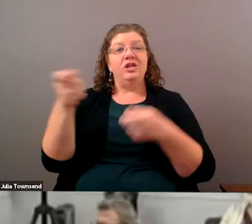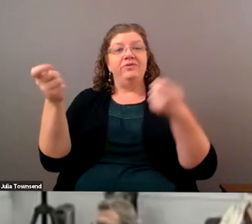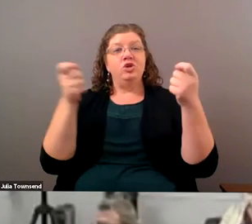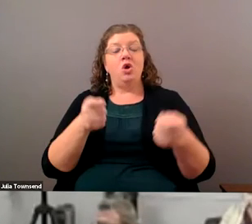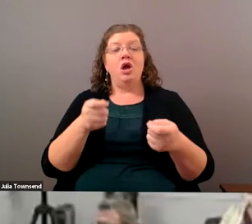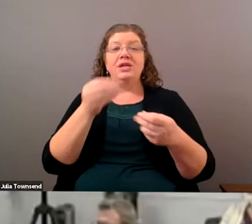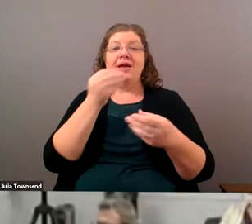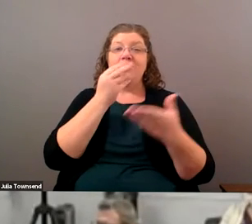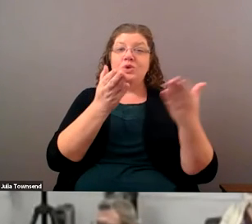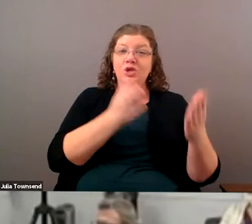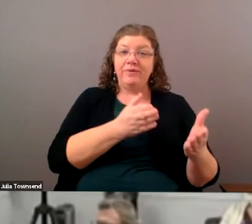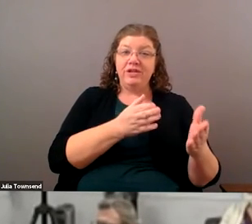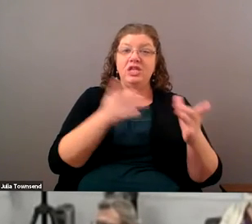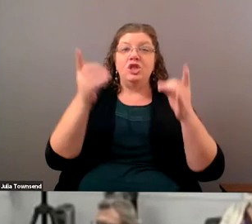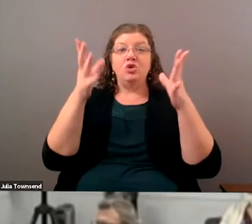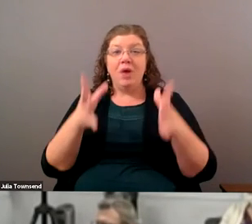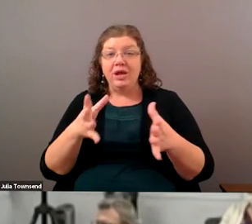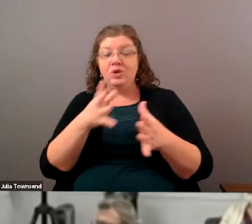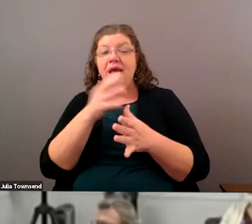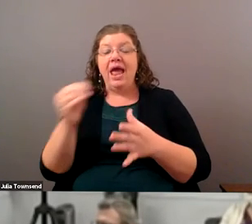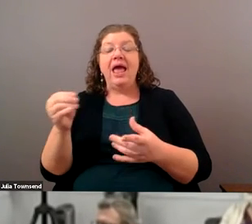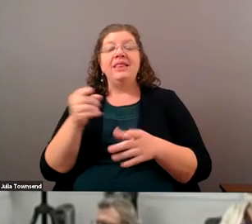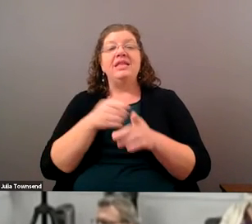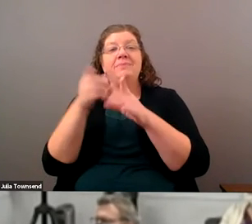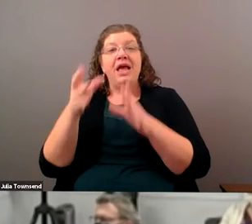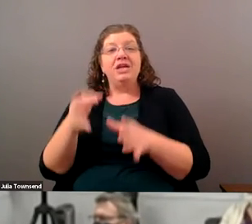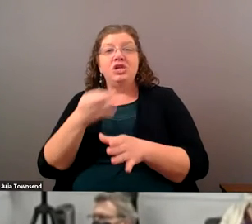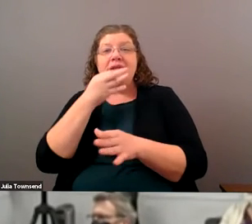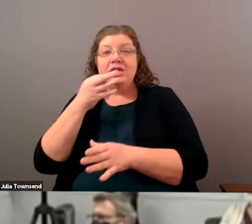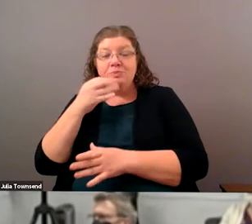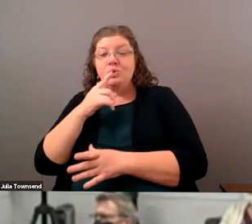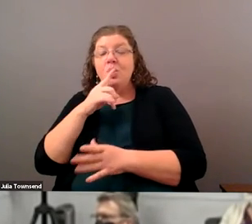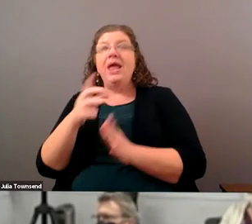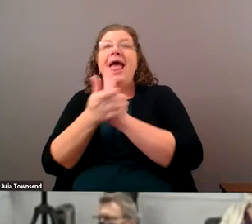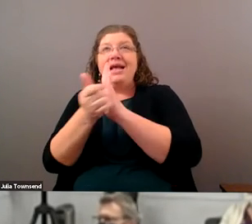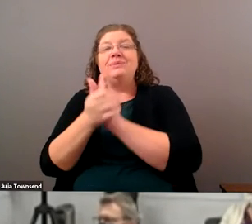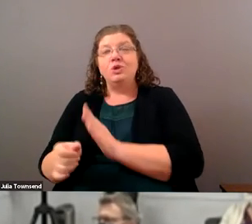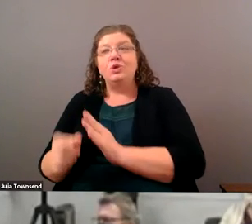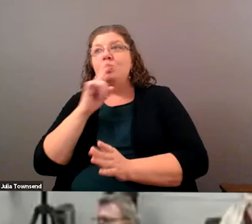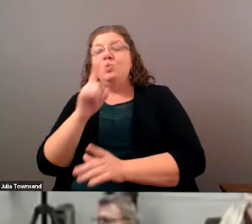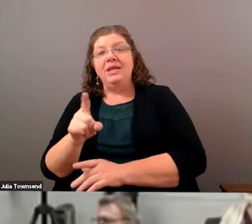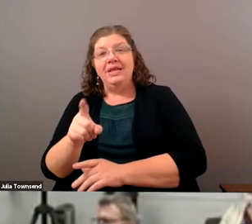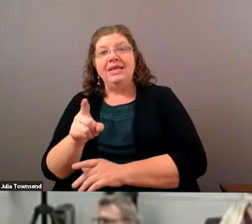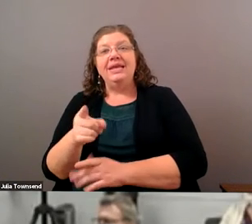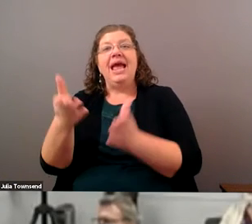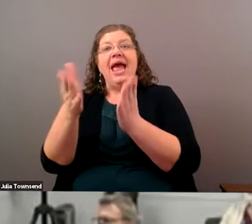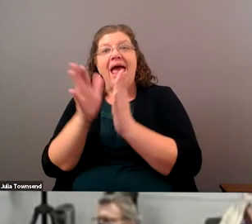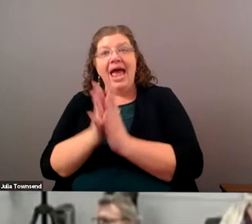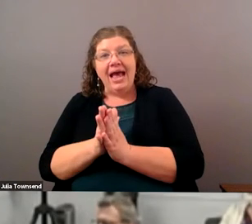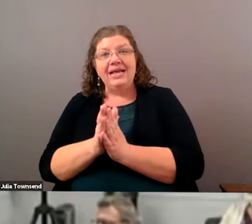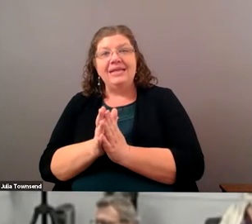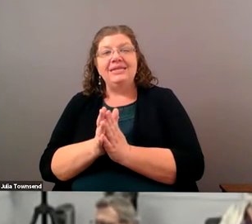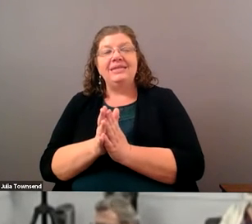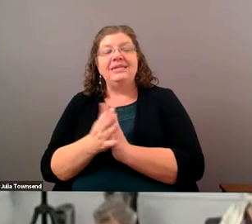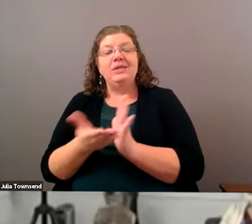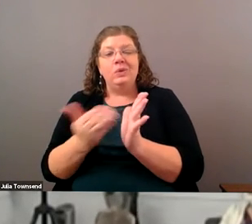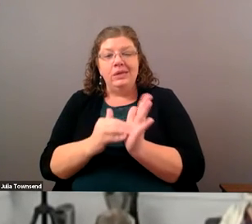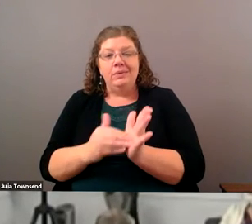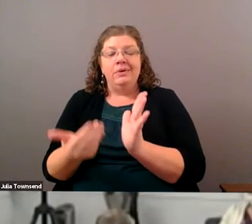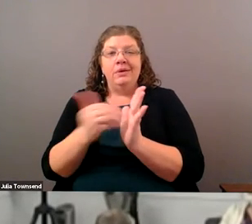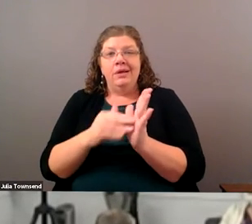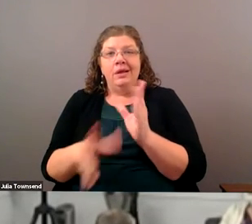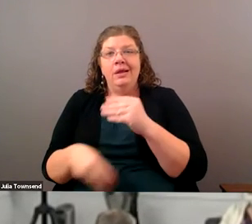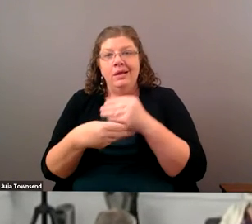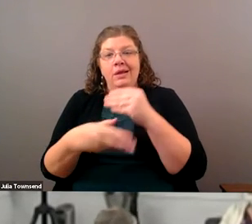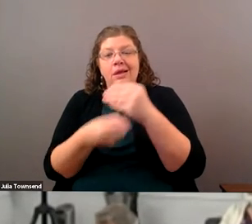servicios educativos, a los especialistas y expertos, quienes realmente nos pidieron seguir haciendo nuevas fases de